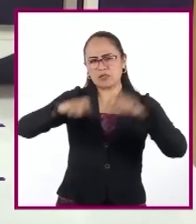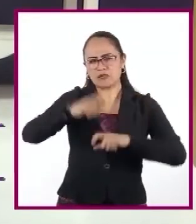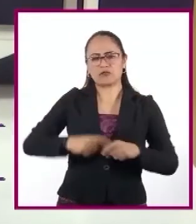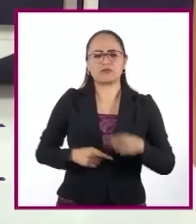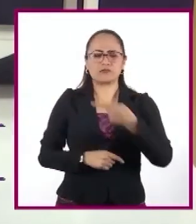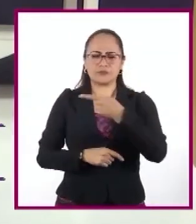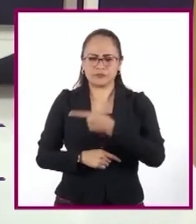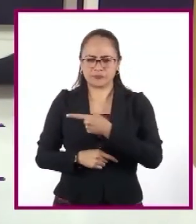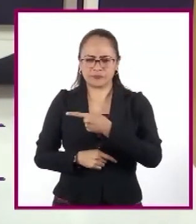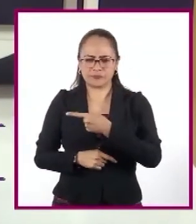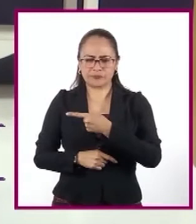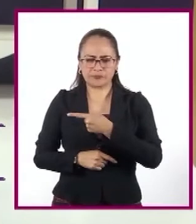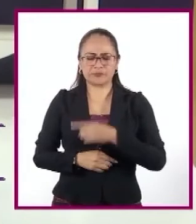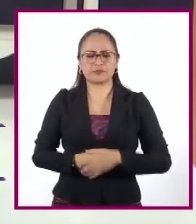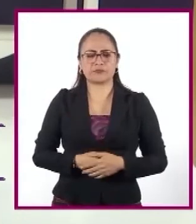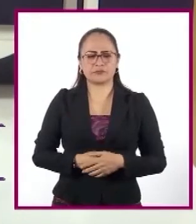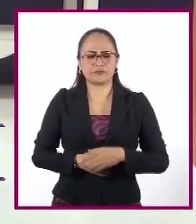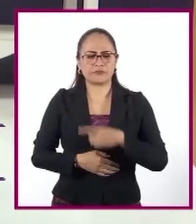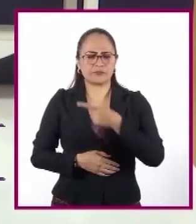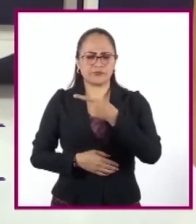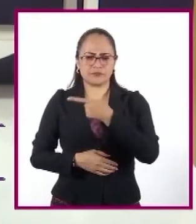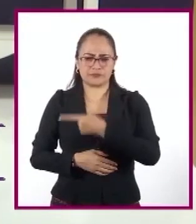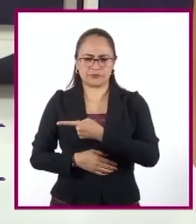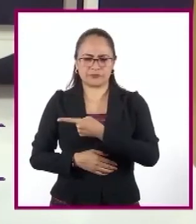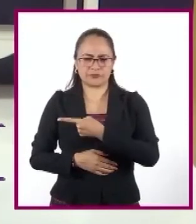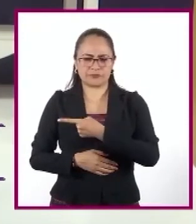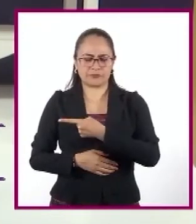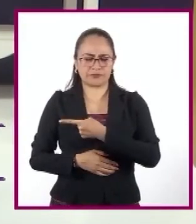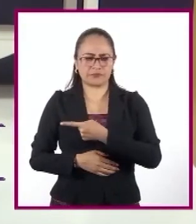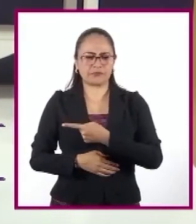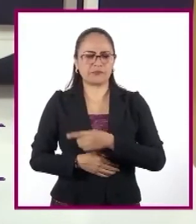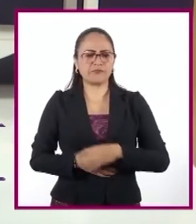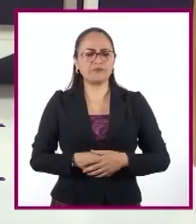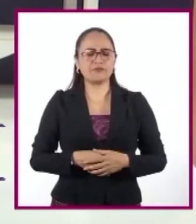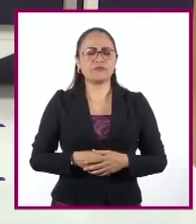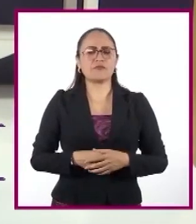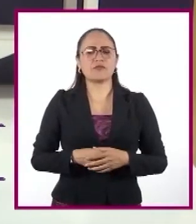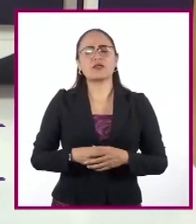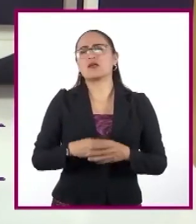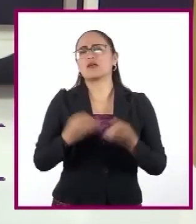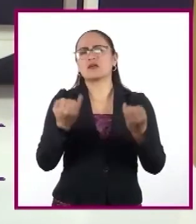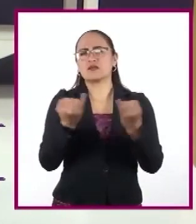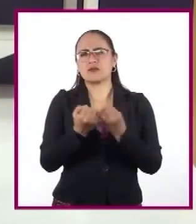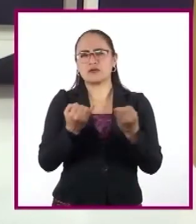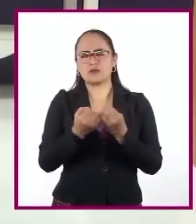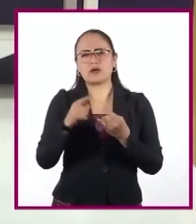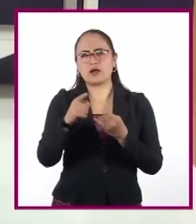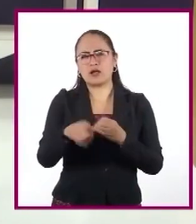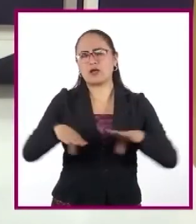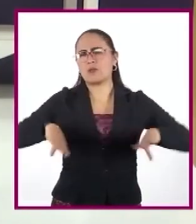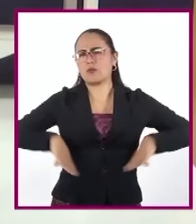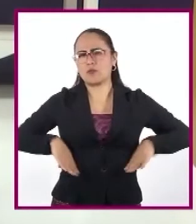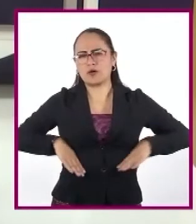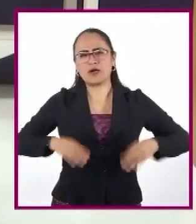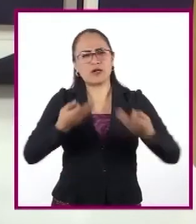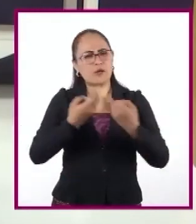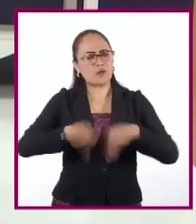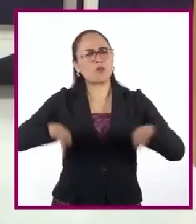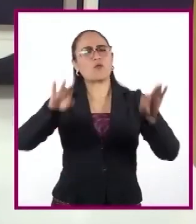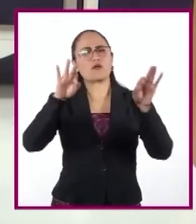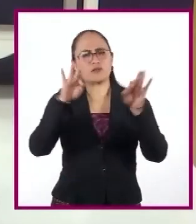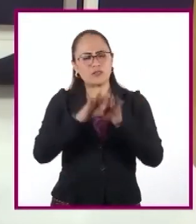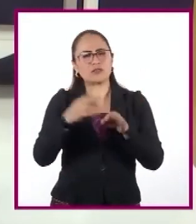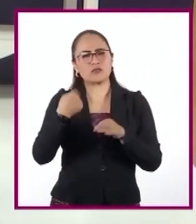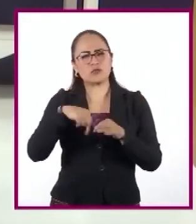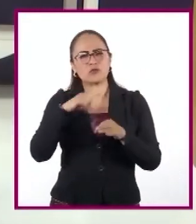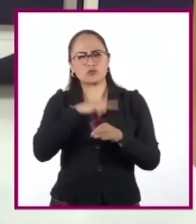carácter metálico? ¿Qué caracteriza a los elementos metálicos? Una de las propiedades más importantes que encontramos al consultar